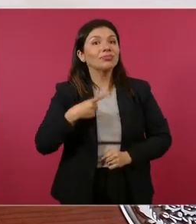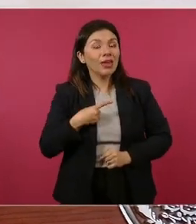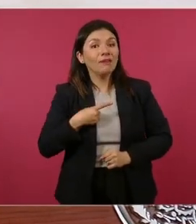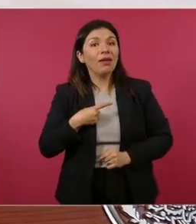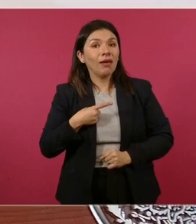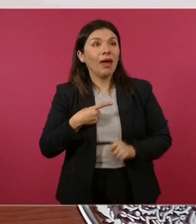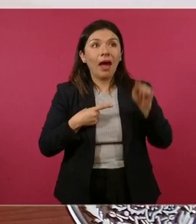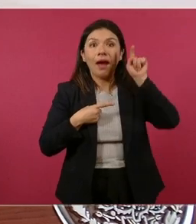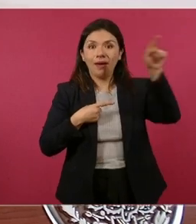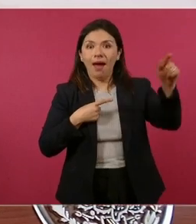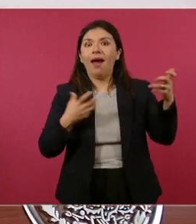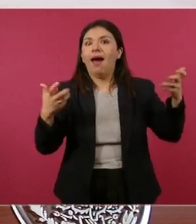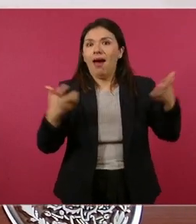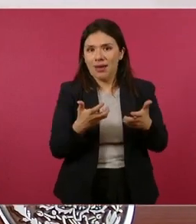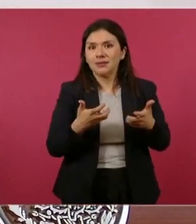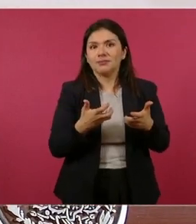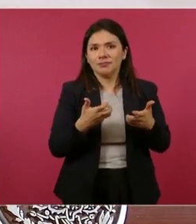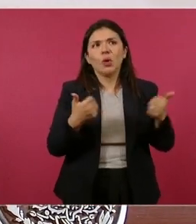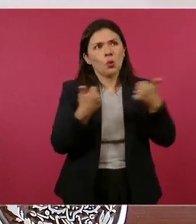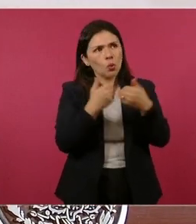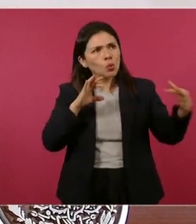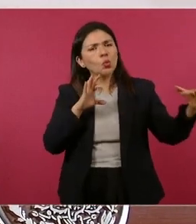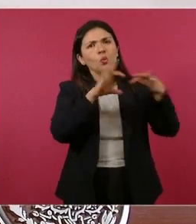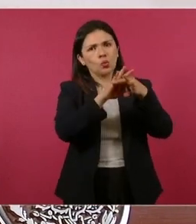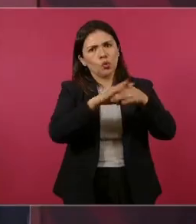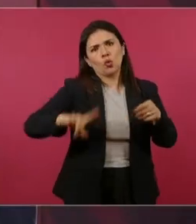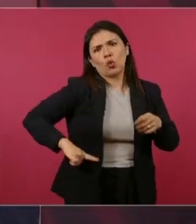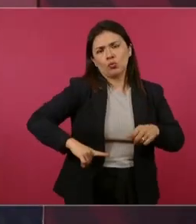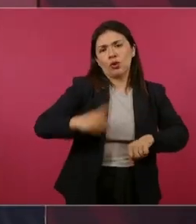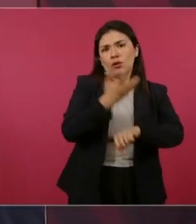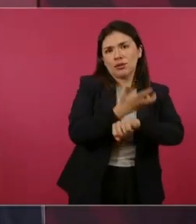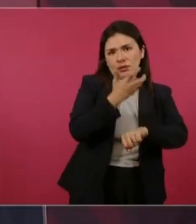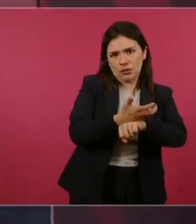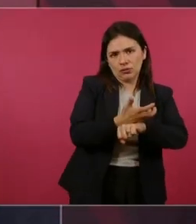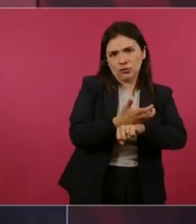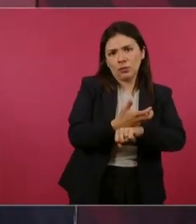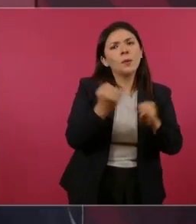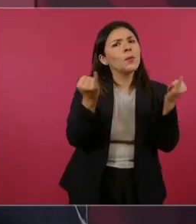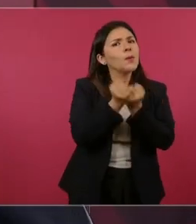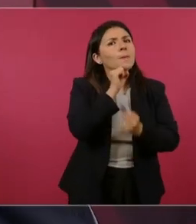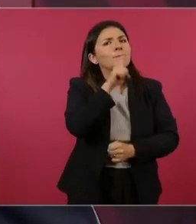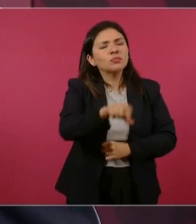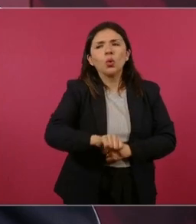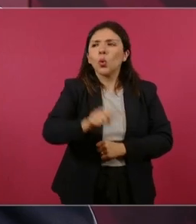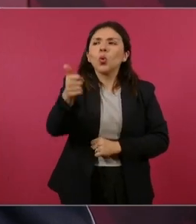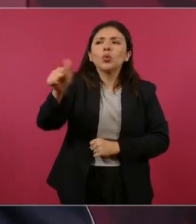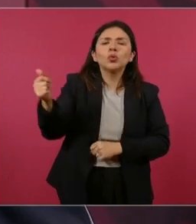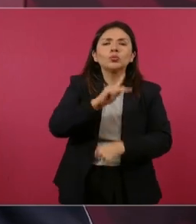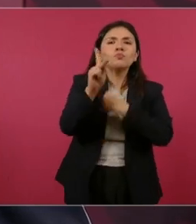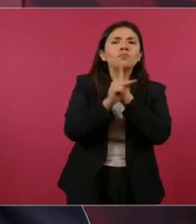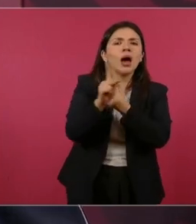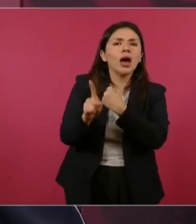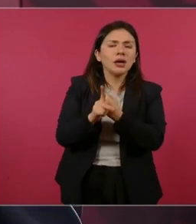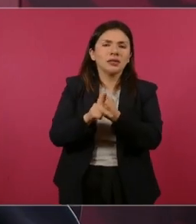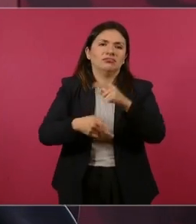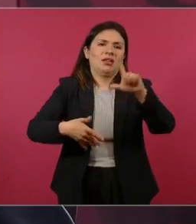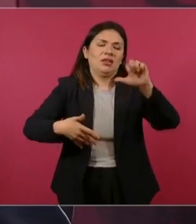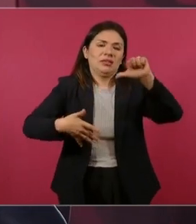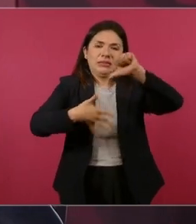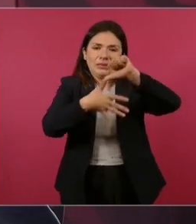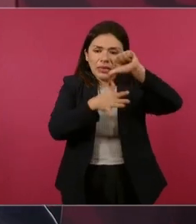hacer con la cooperación del gobierno de Estados Unidos en otros países de Centroamérica,